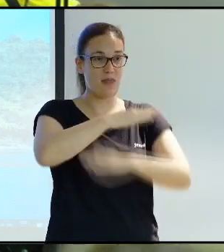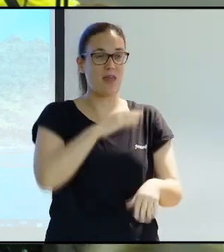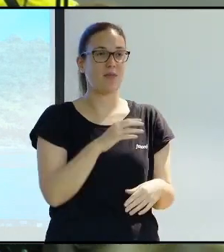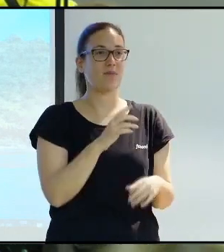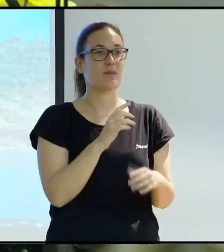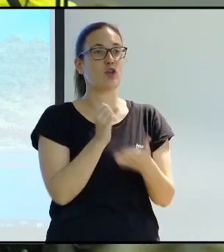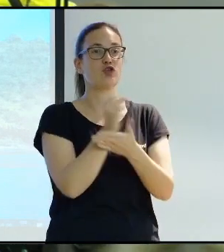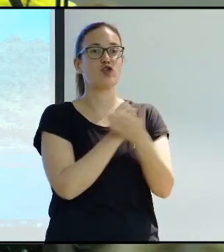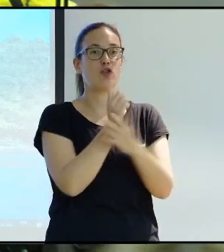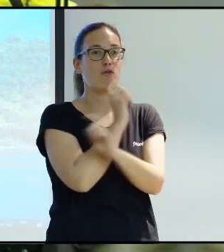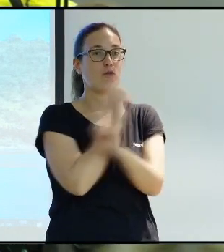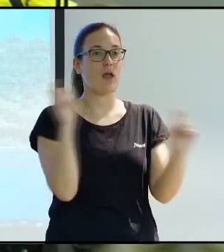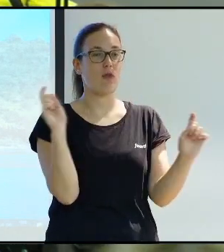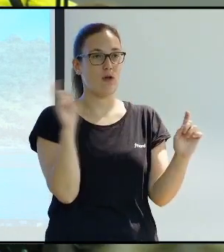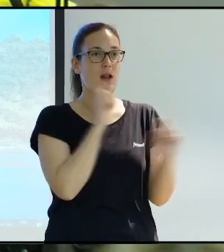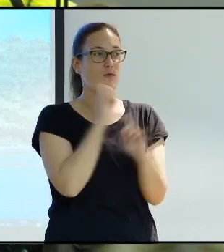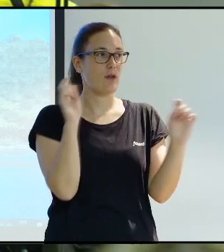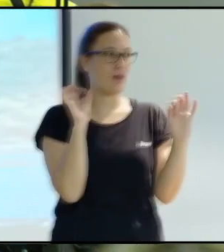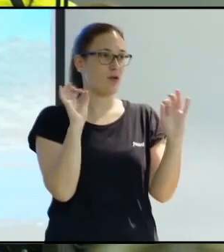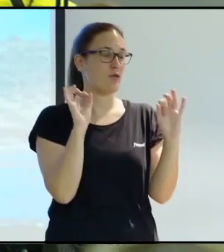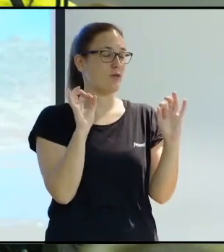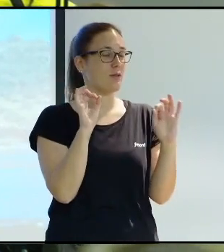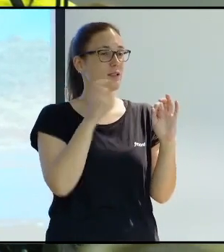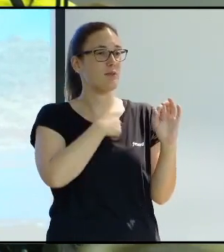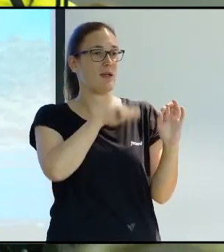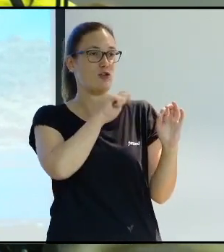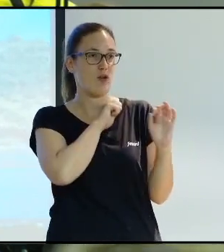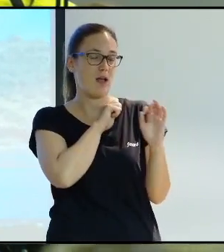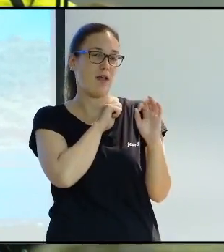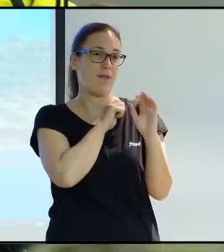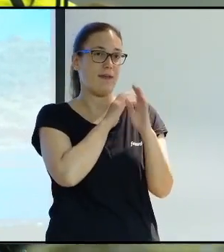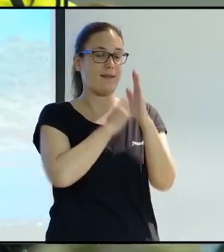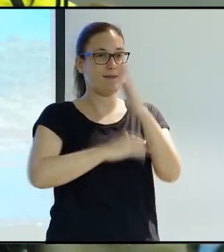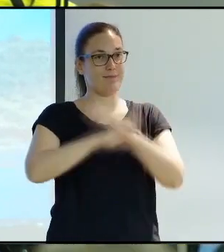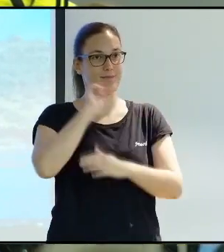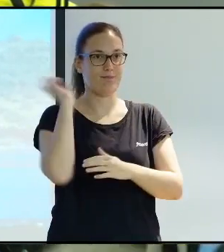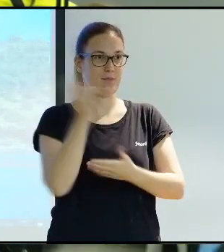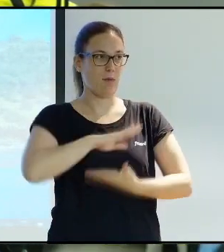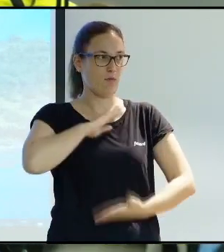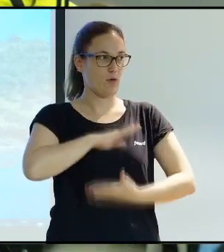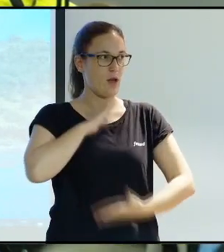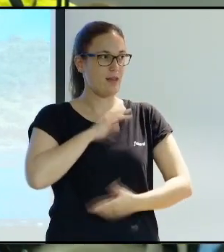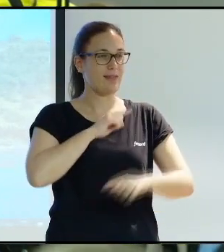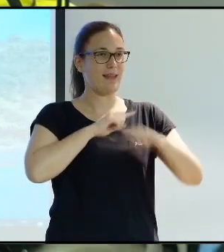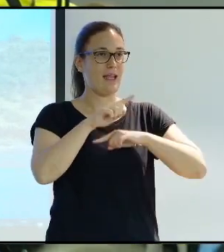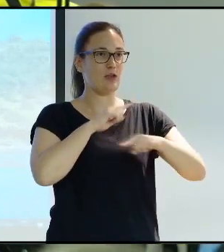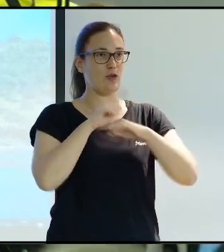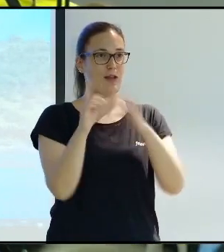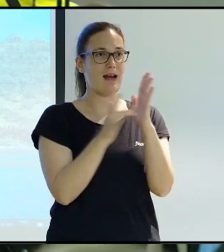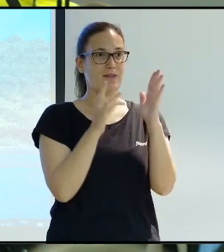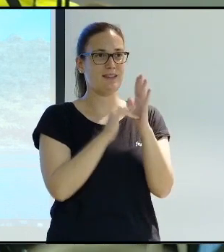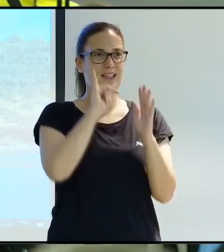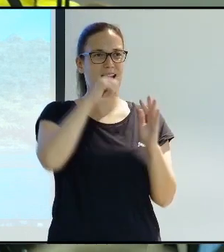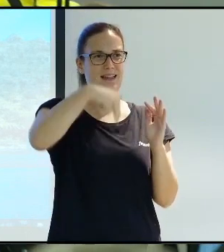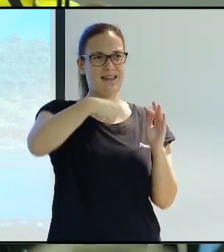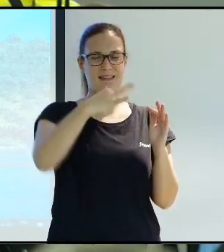Española de Sociología de la Discapacidad, ASESDIS, director de la revista Intersticios.